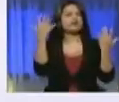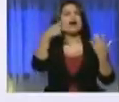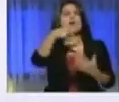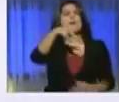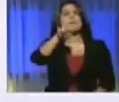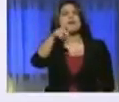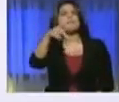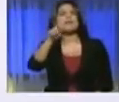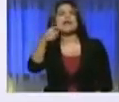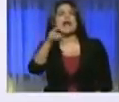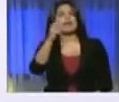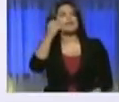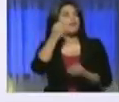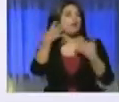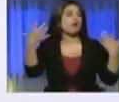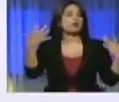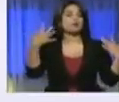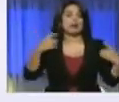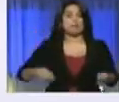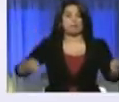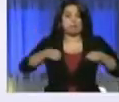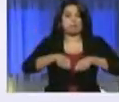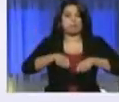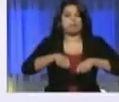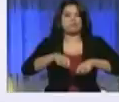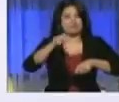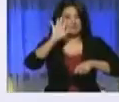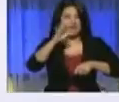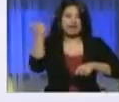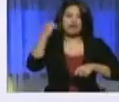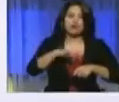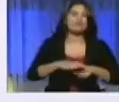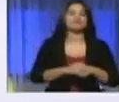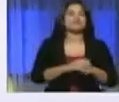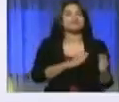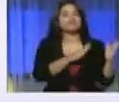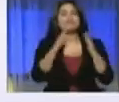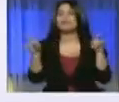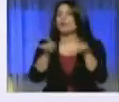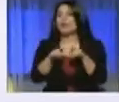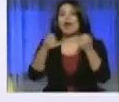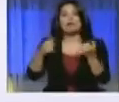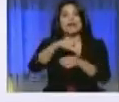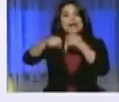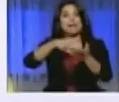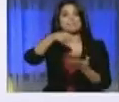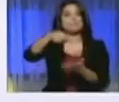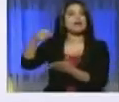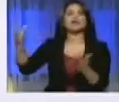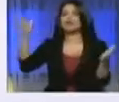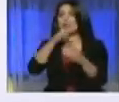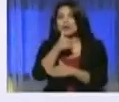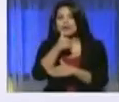¿Qué sería de Venezuela si no existieran los CLAP? Y la conciencia hermosa